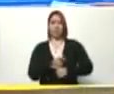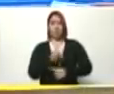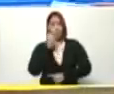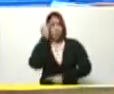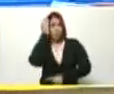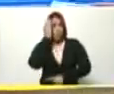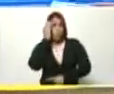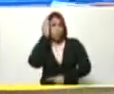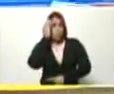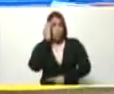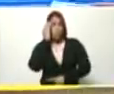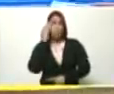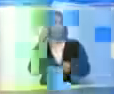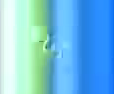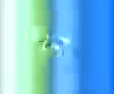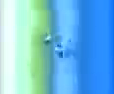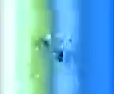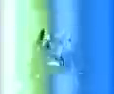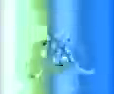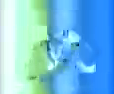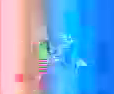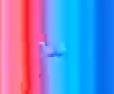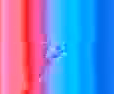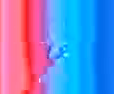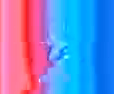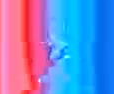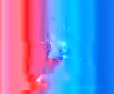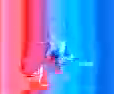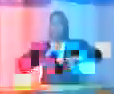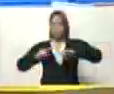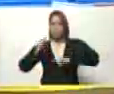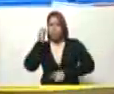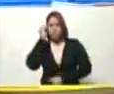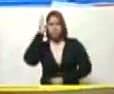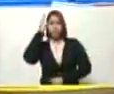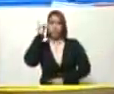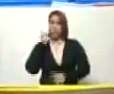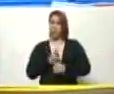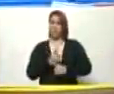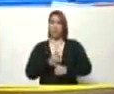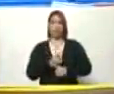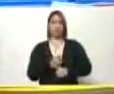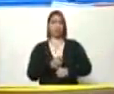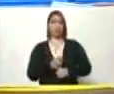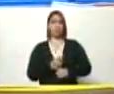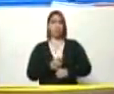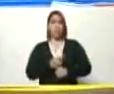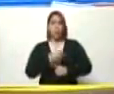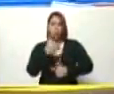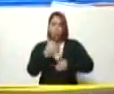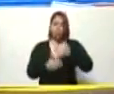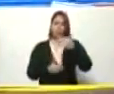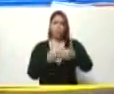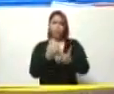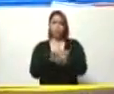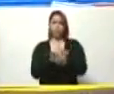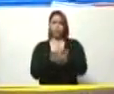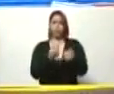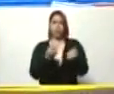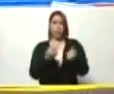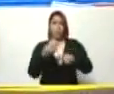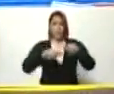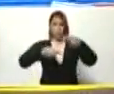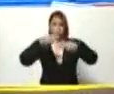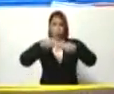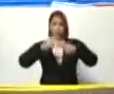con ciencia, tecnología, con capacidad gerencial, las riendas de un proceso económico, de construcción de